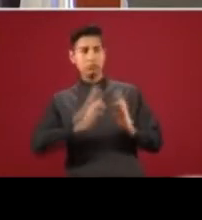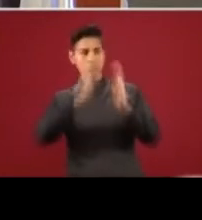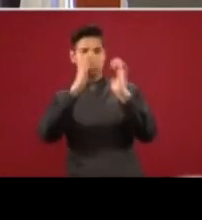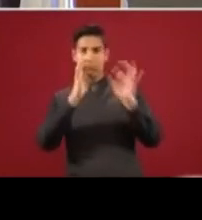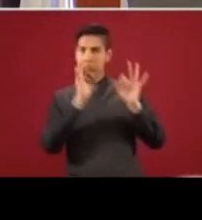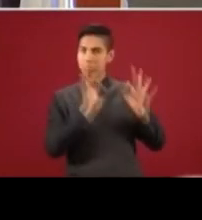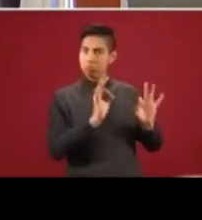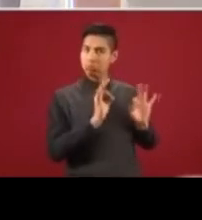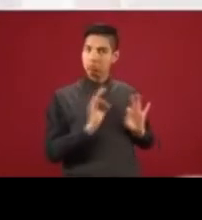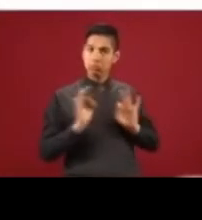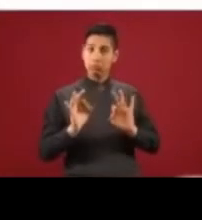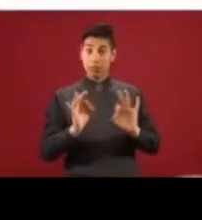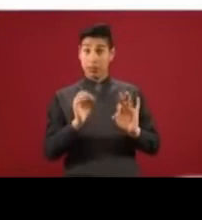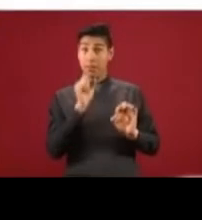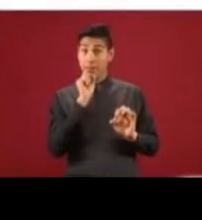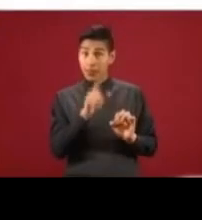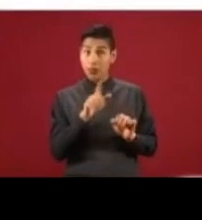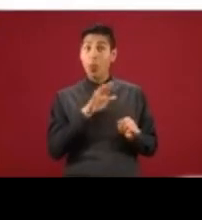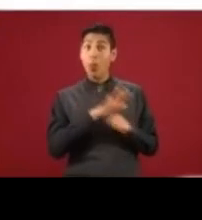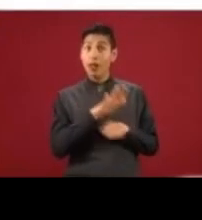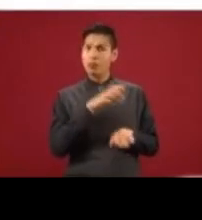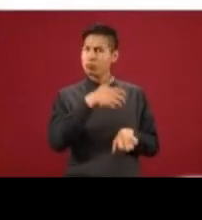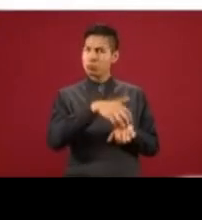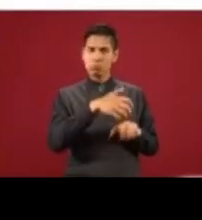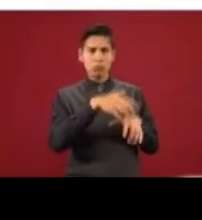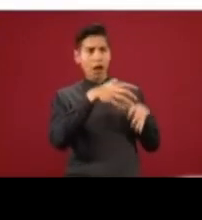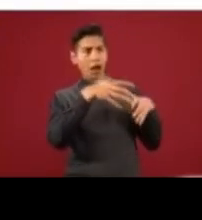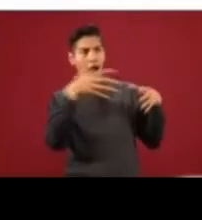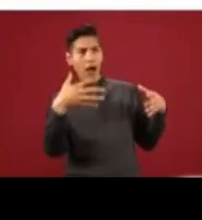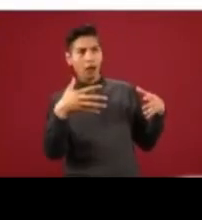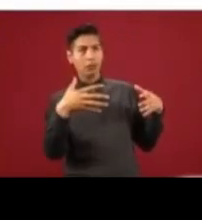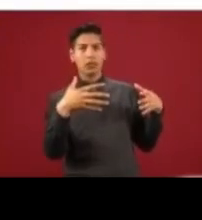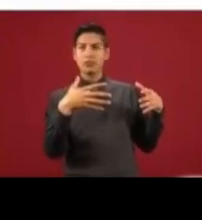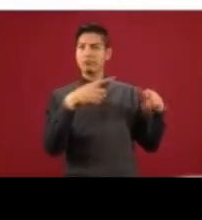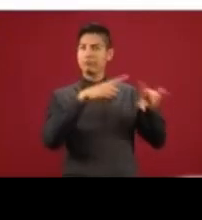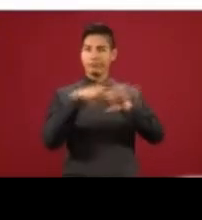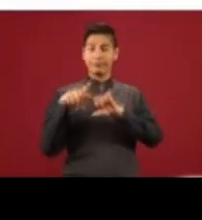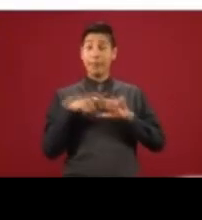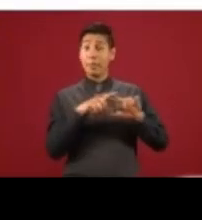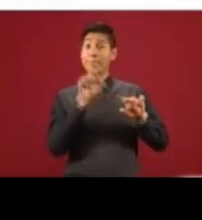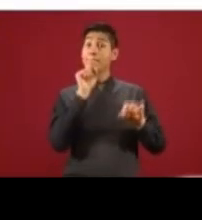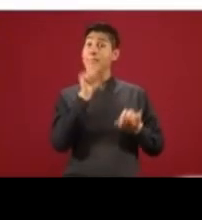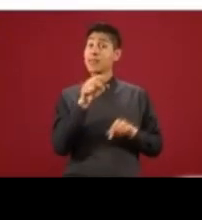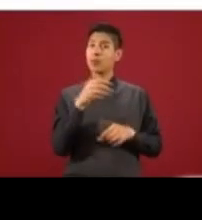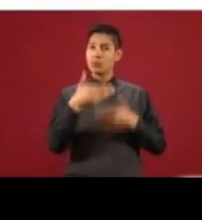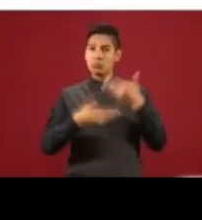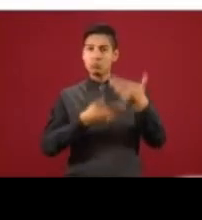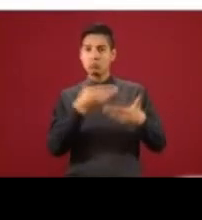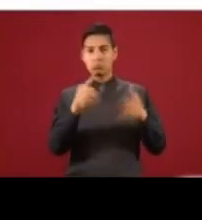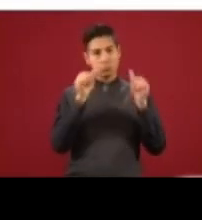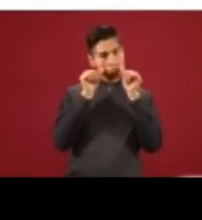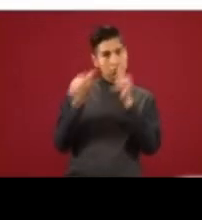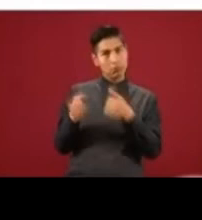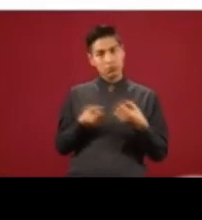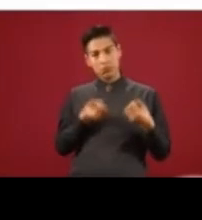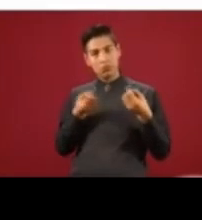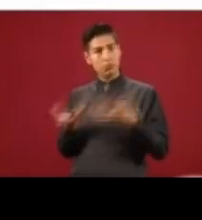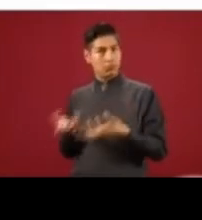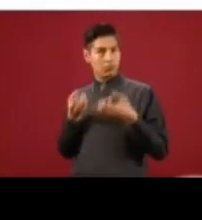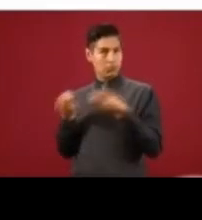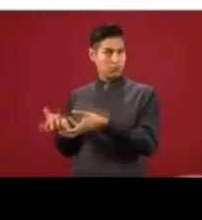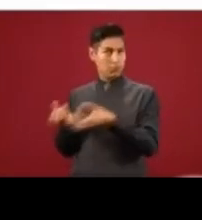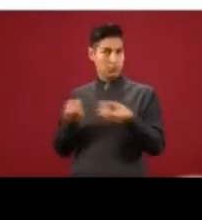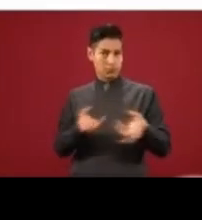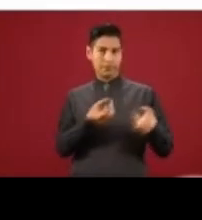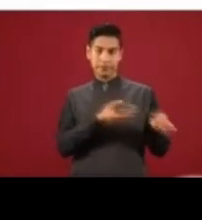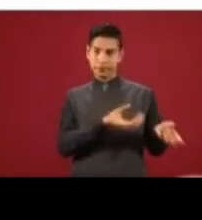estado, en número suficiente y que pueden proveer los servicios que la población necesita. Hemos